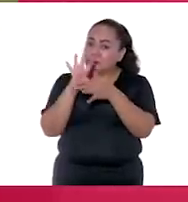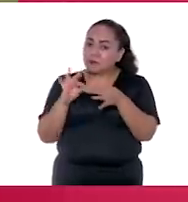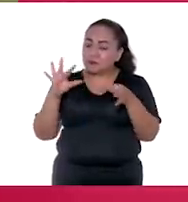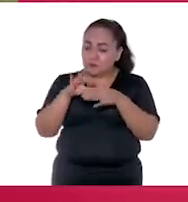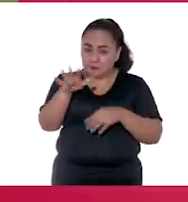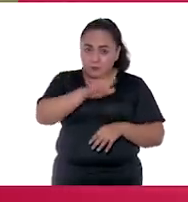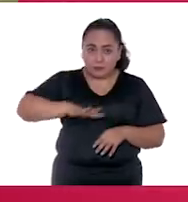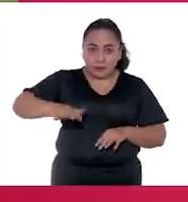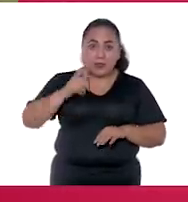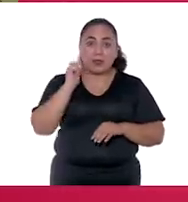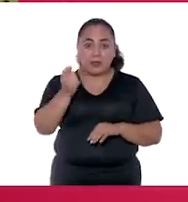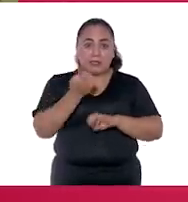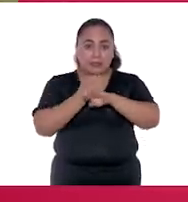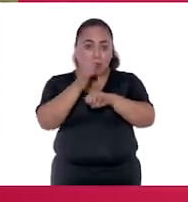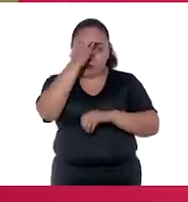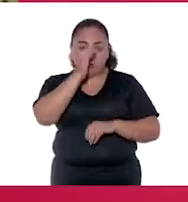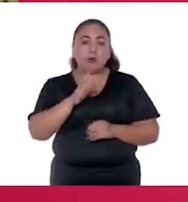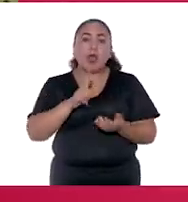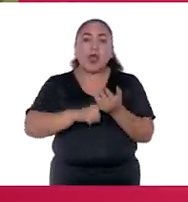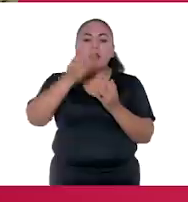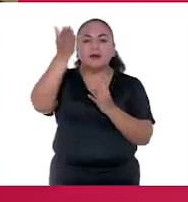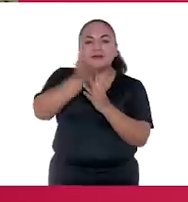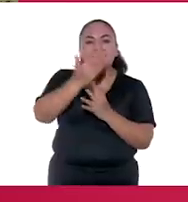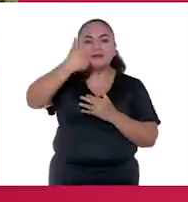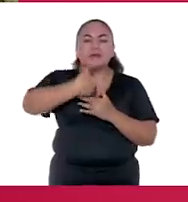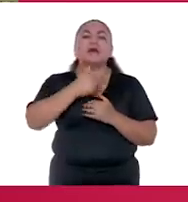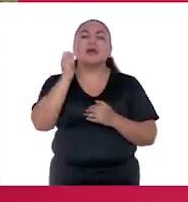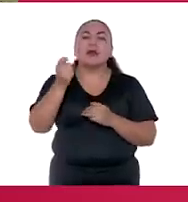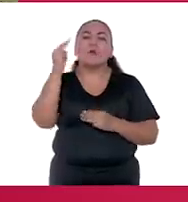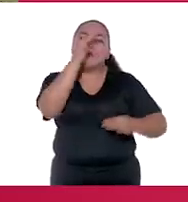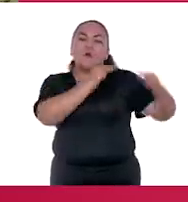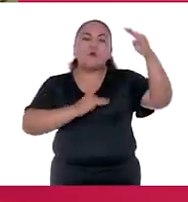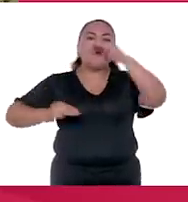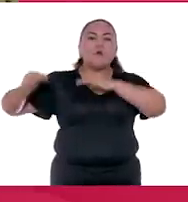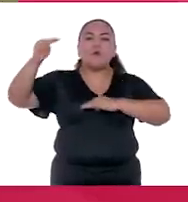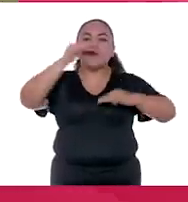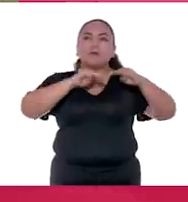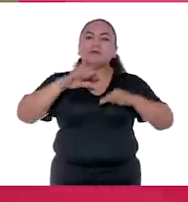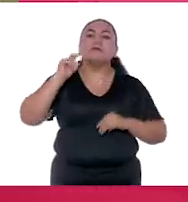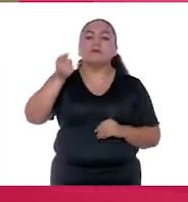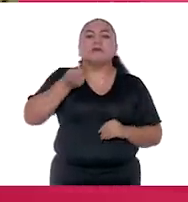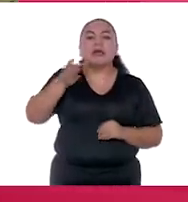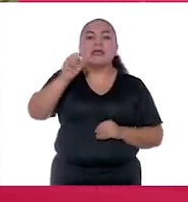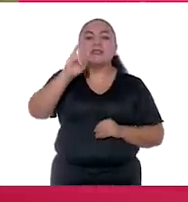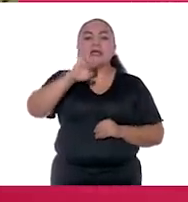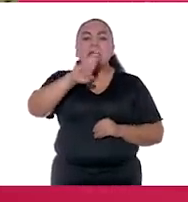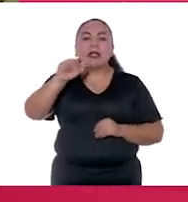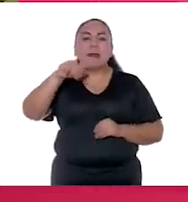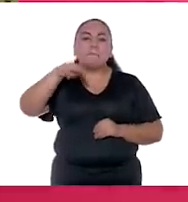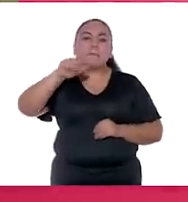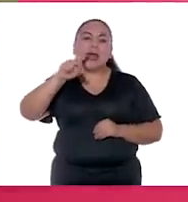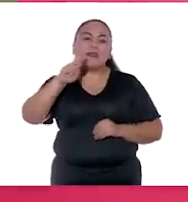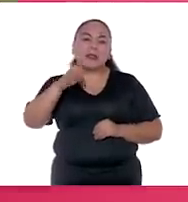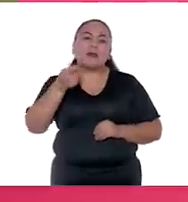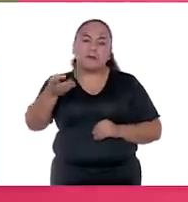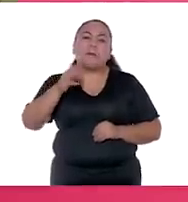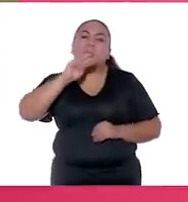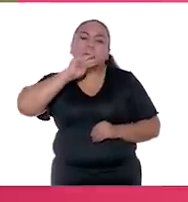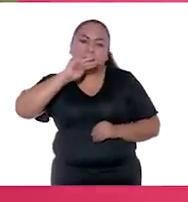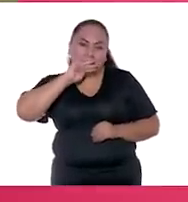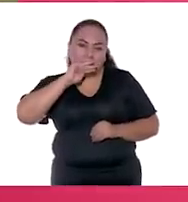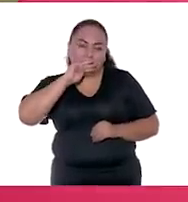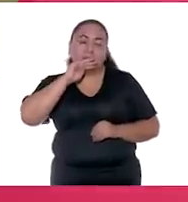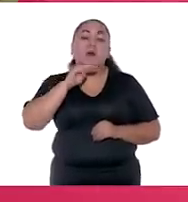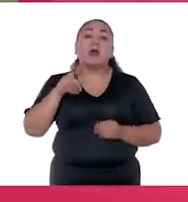por la gran cadena montañosa de la Sierra Madre y tiene básicamente un clima semidesértico, aunque por la variedad de altitudes,